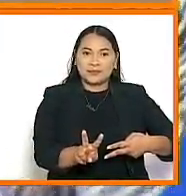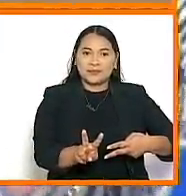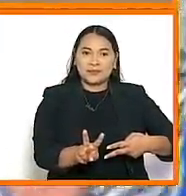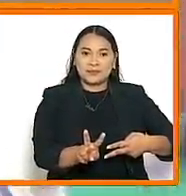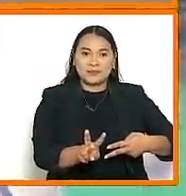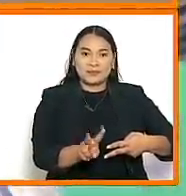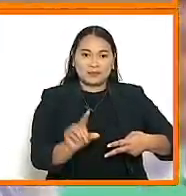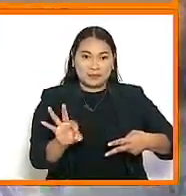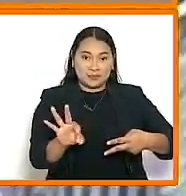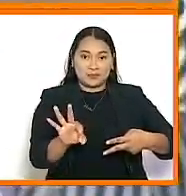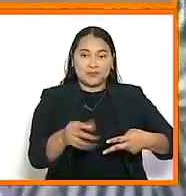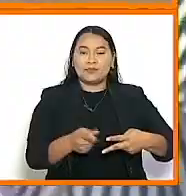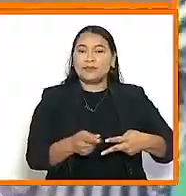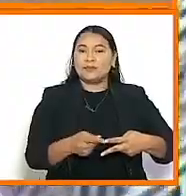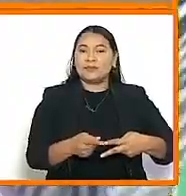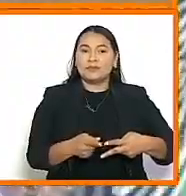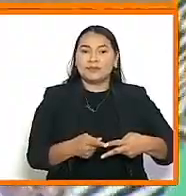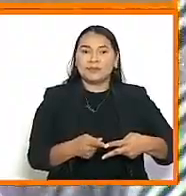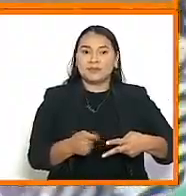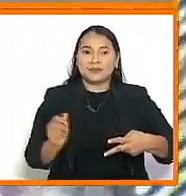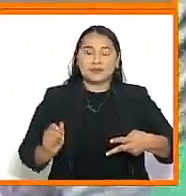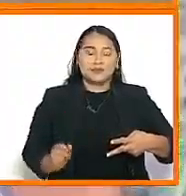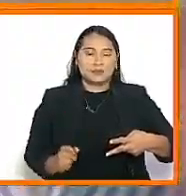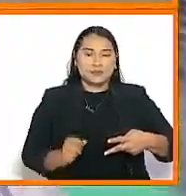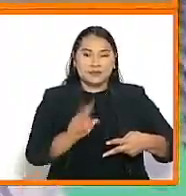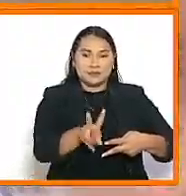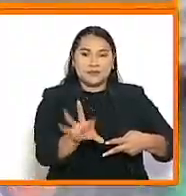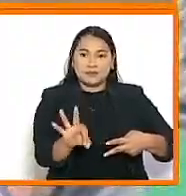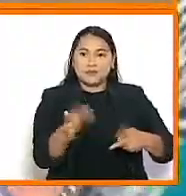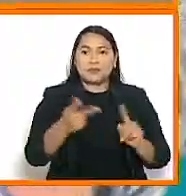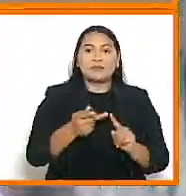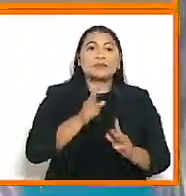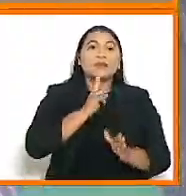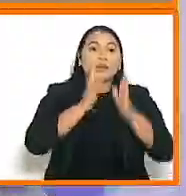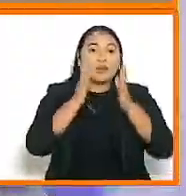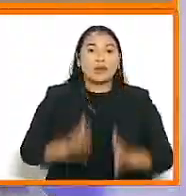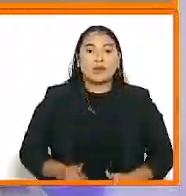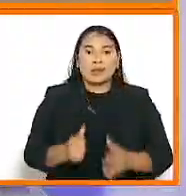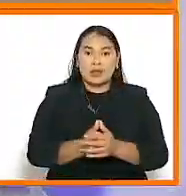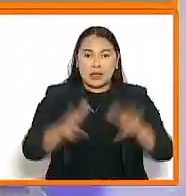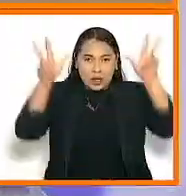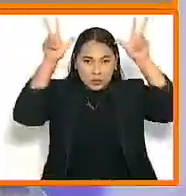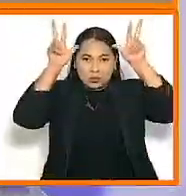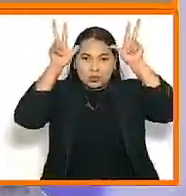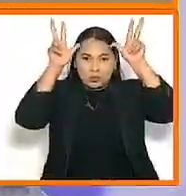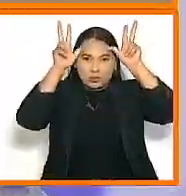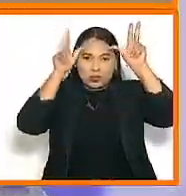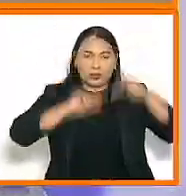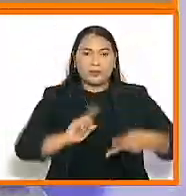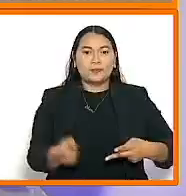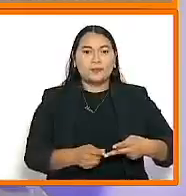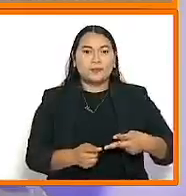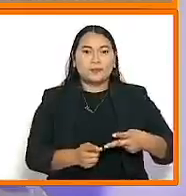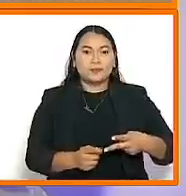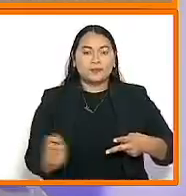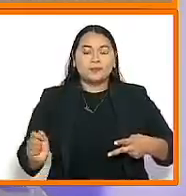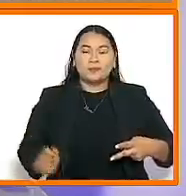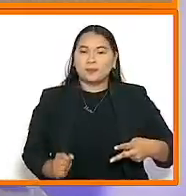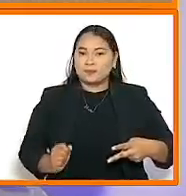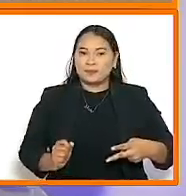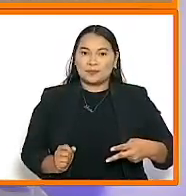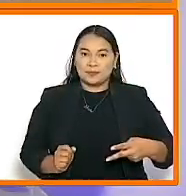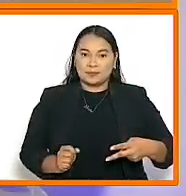el 9 segundo número ganador primer número ganador 29 con su catrachada venado segundo número ganador su primer dígito es